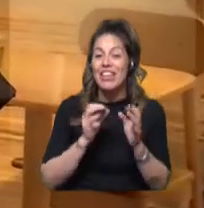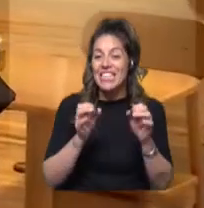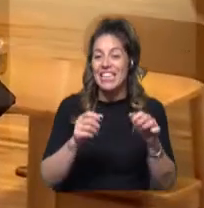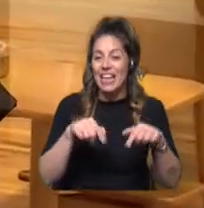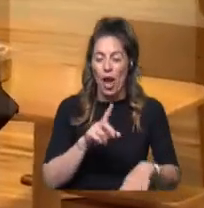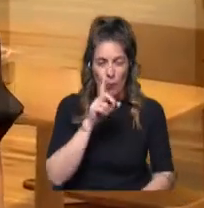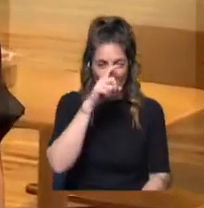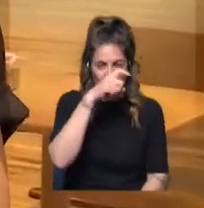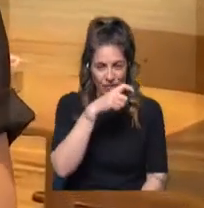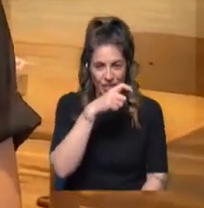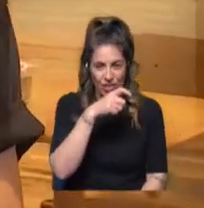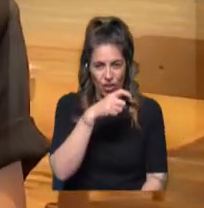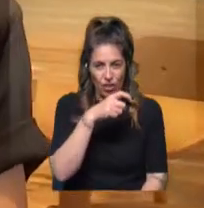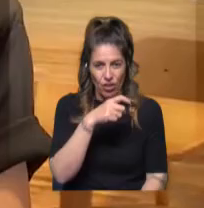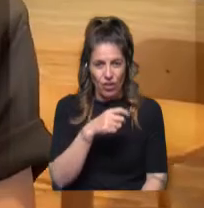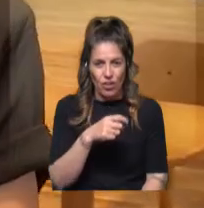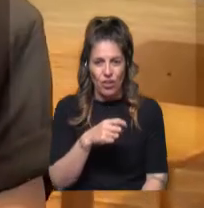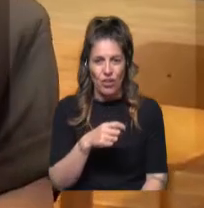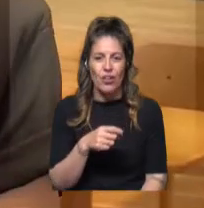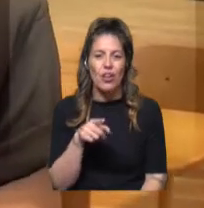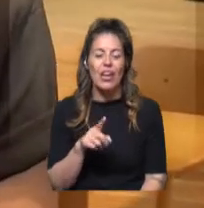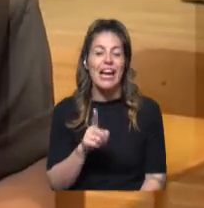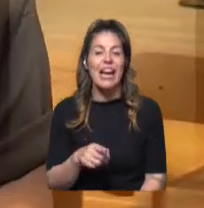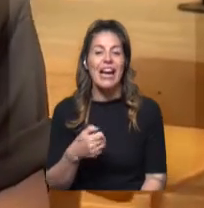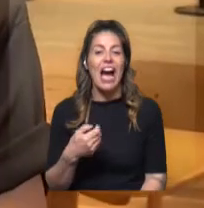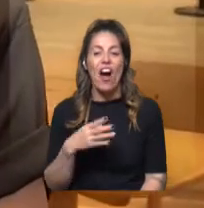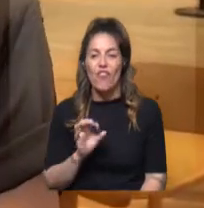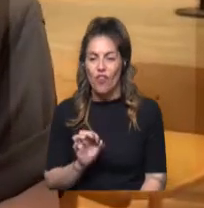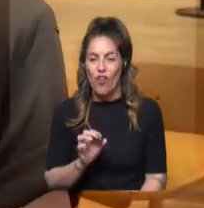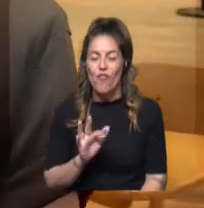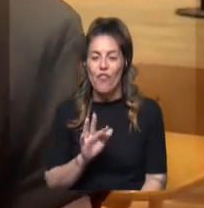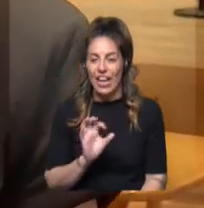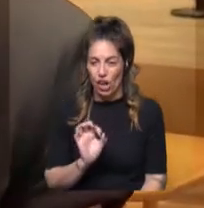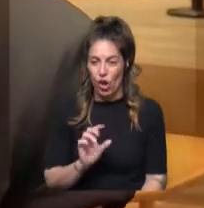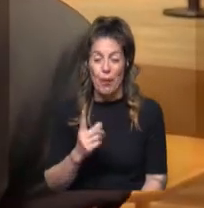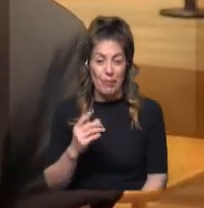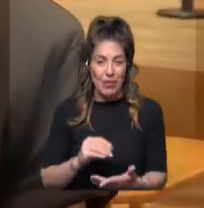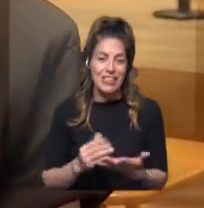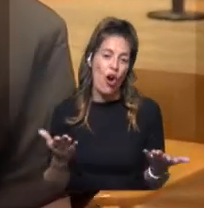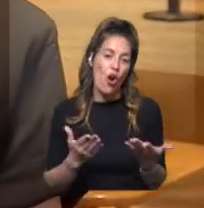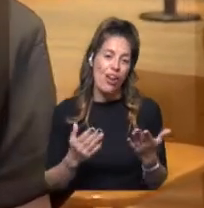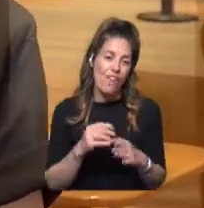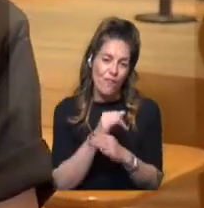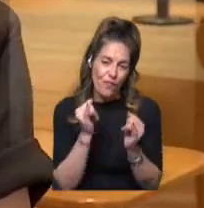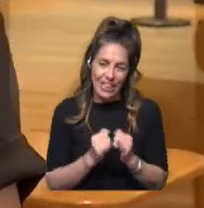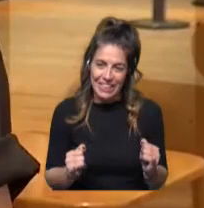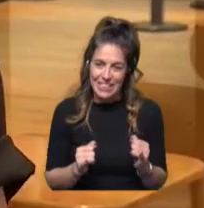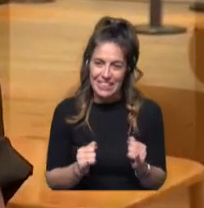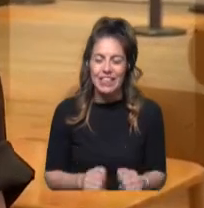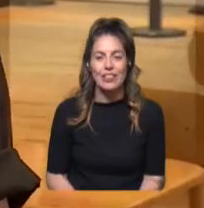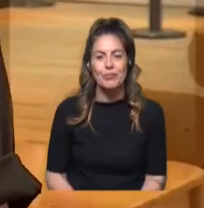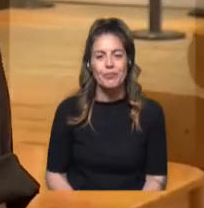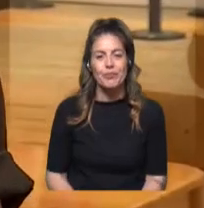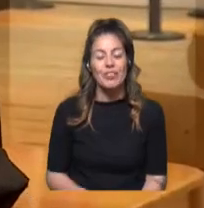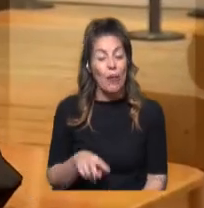a Montevideo fue de la mano de mi querido hermano Gabo Ferro. Así que, bueno, muy feliz, muy feliz. Recién estaba leyendo un